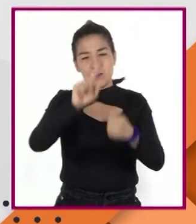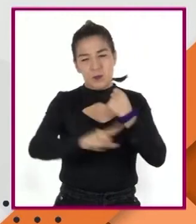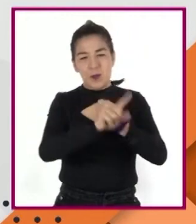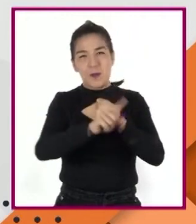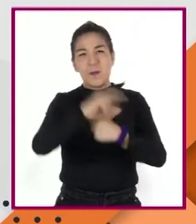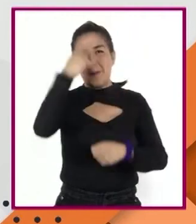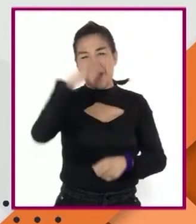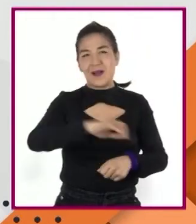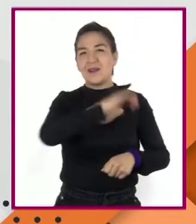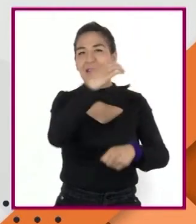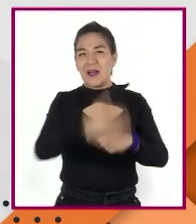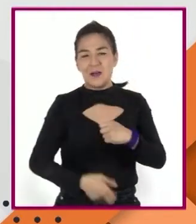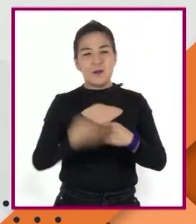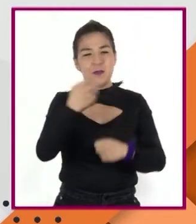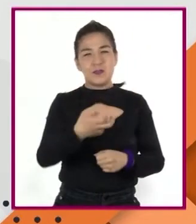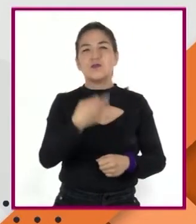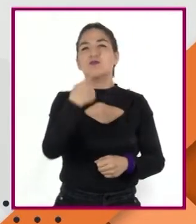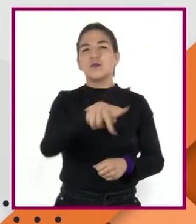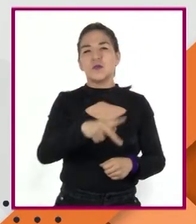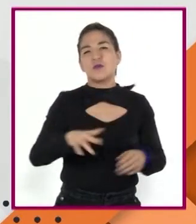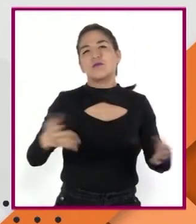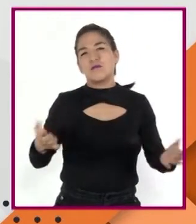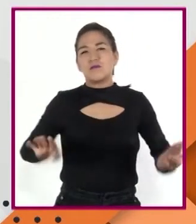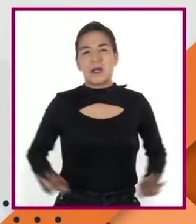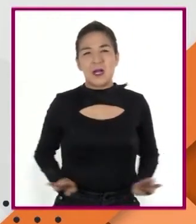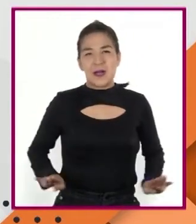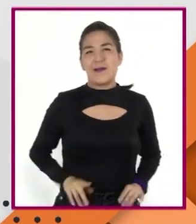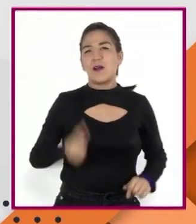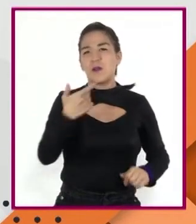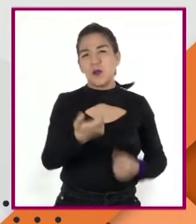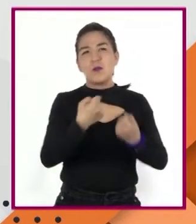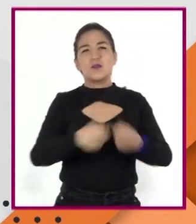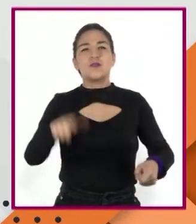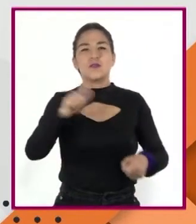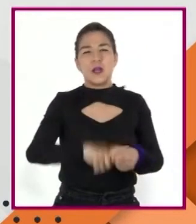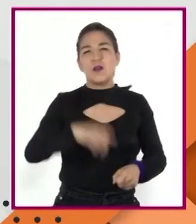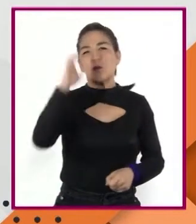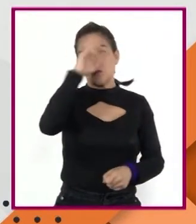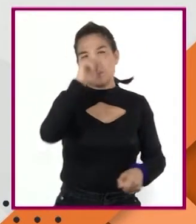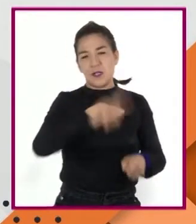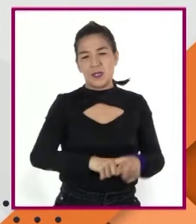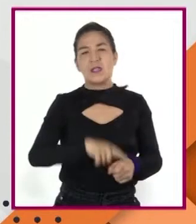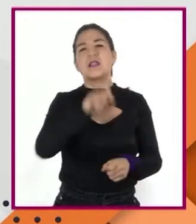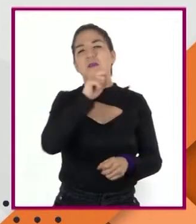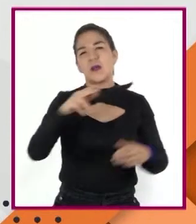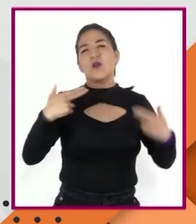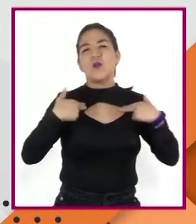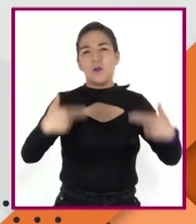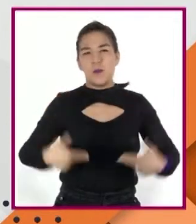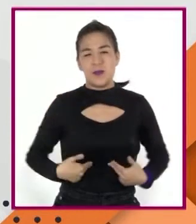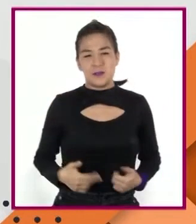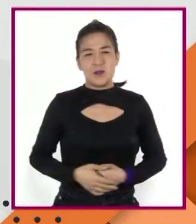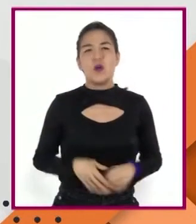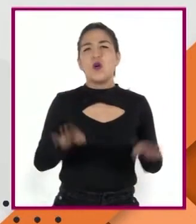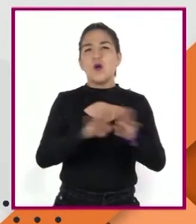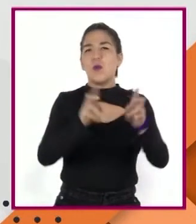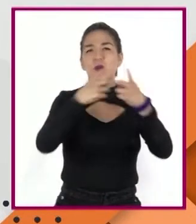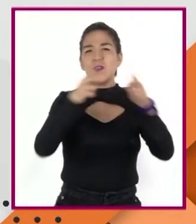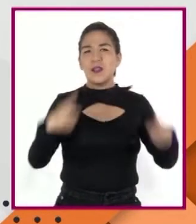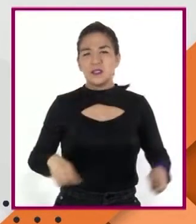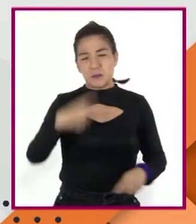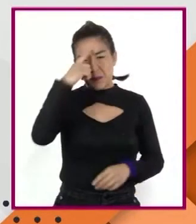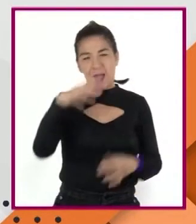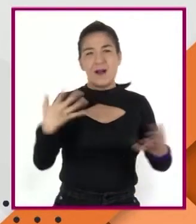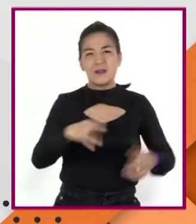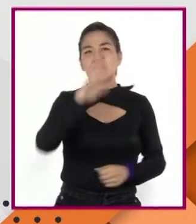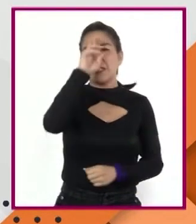problemas internacionales de carácter económico, social, cultural o humanitario, y en el desarrollo y estímulo